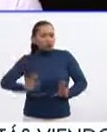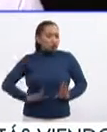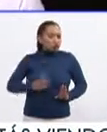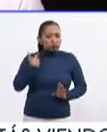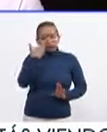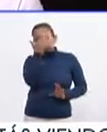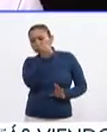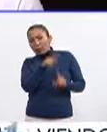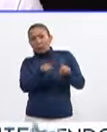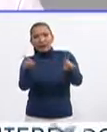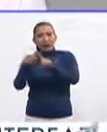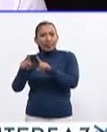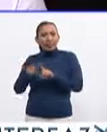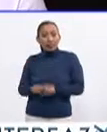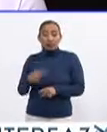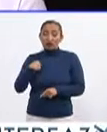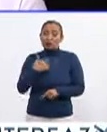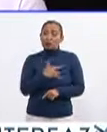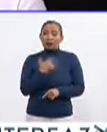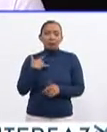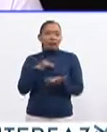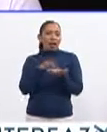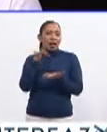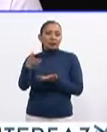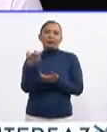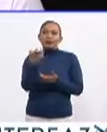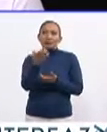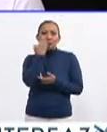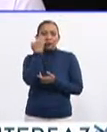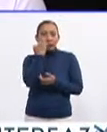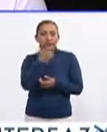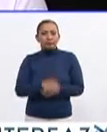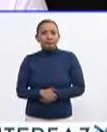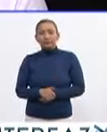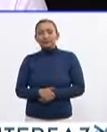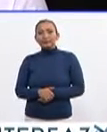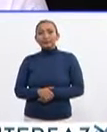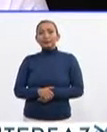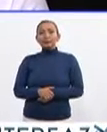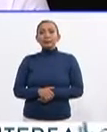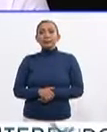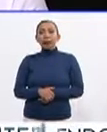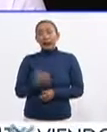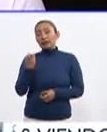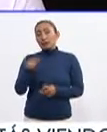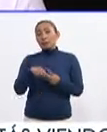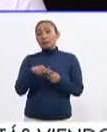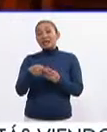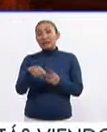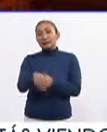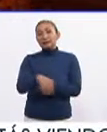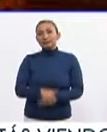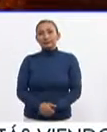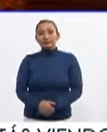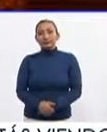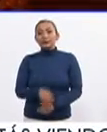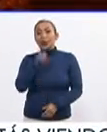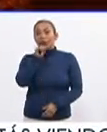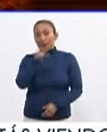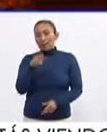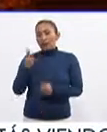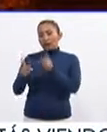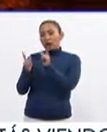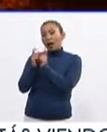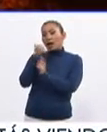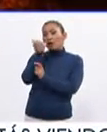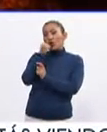cualidades y habilidades distintas. Yo me siento muy agradecido con esta escuela y esto apenas empieza. También conversamos